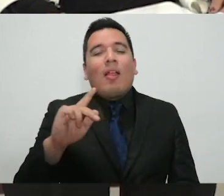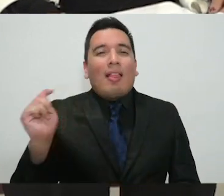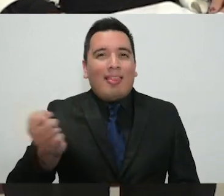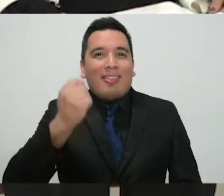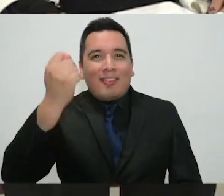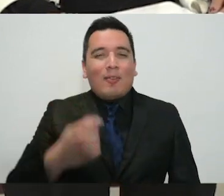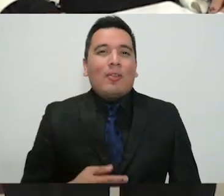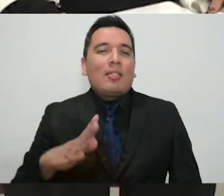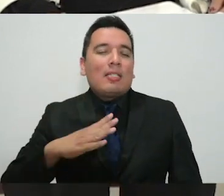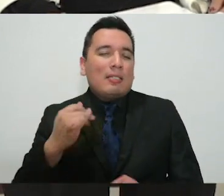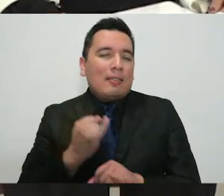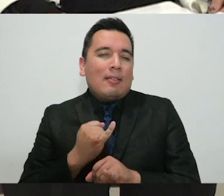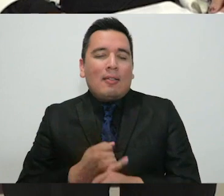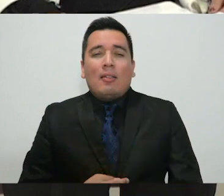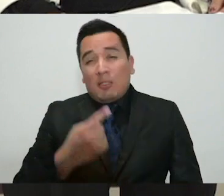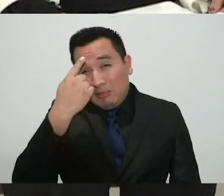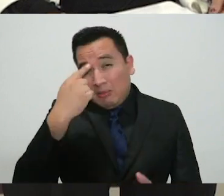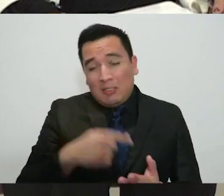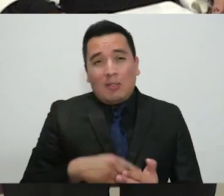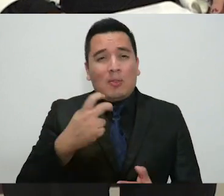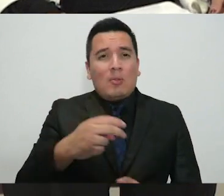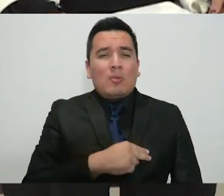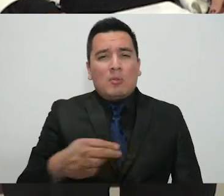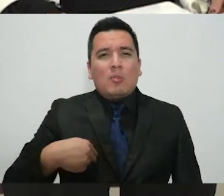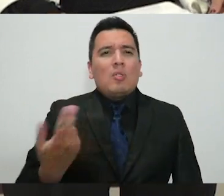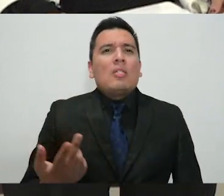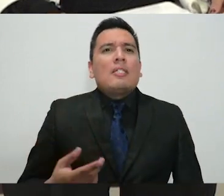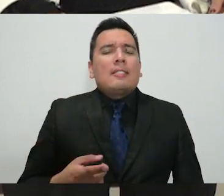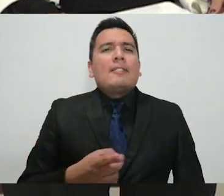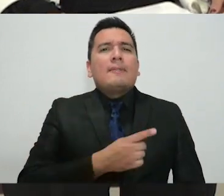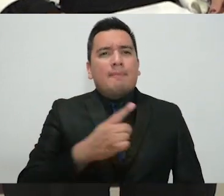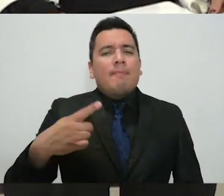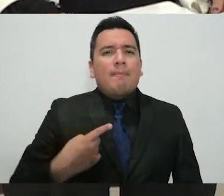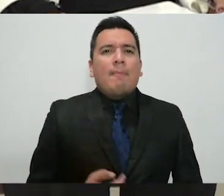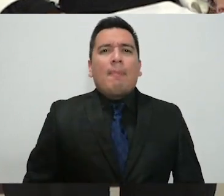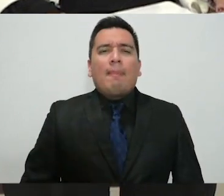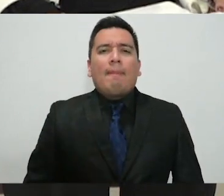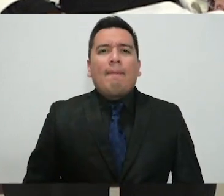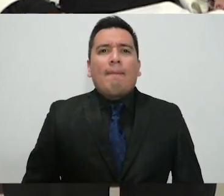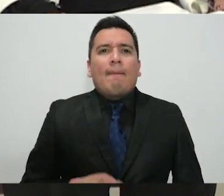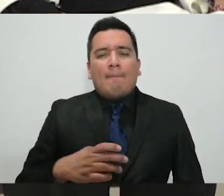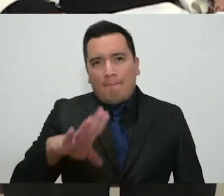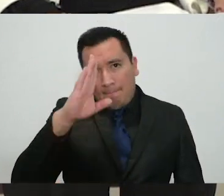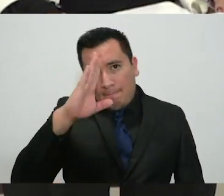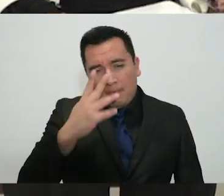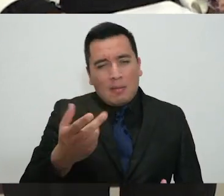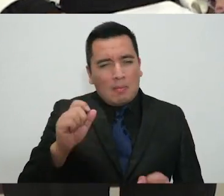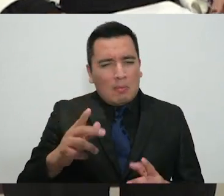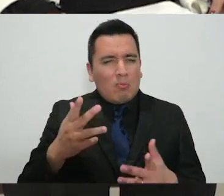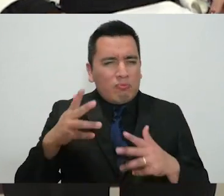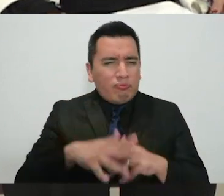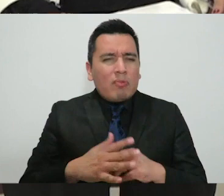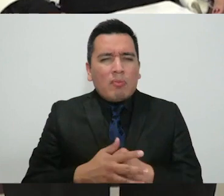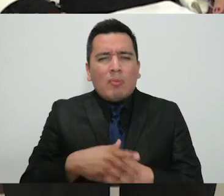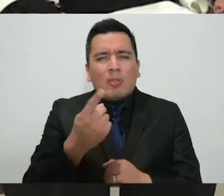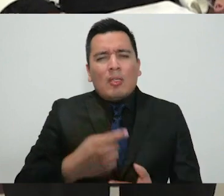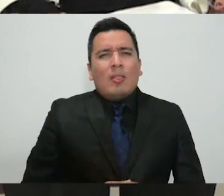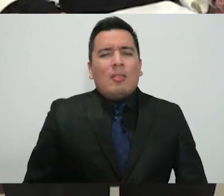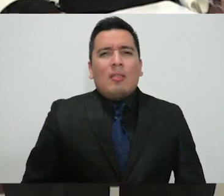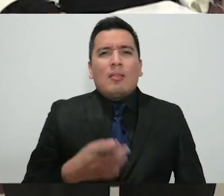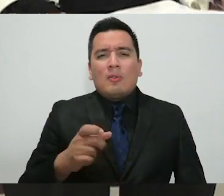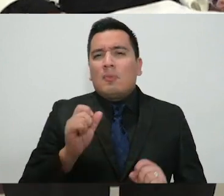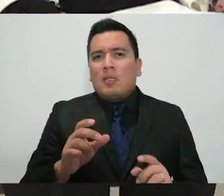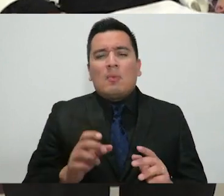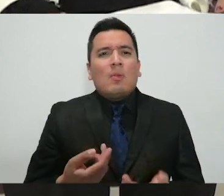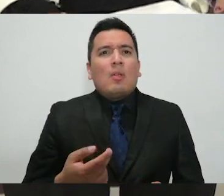por internet. Creo que también deberíamos de tomar esto dentro de una agenda incluyente, porque ahí sí, con independencia